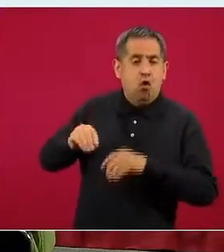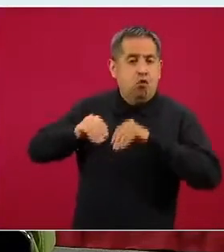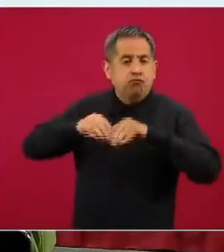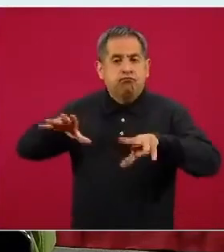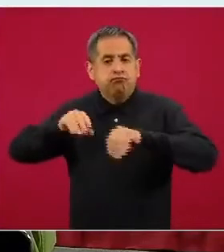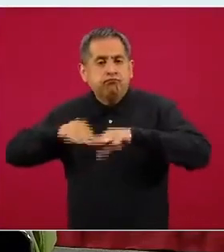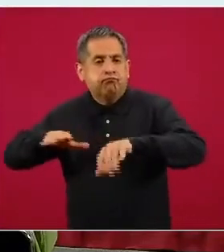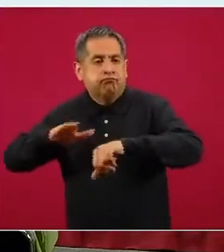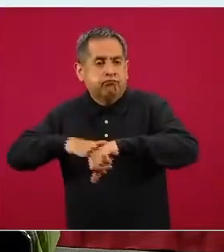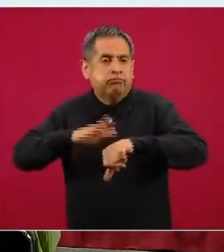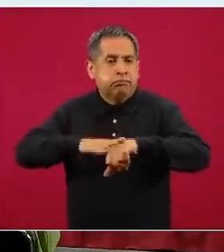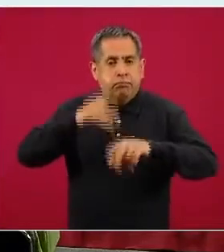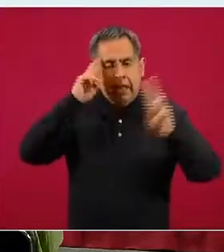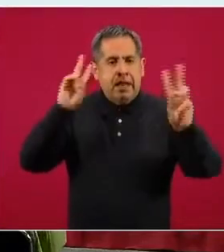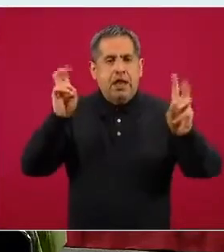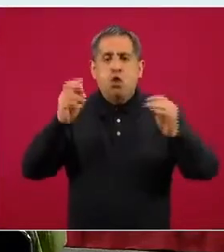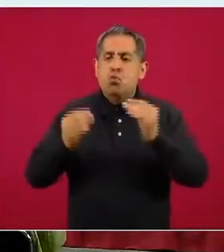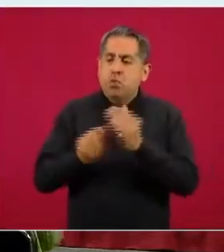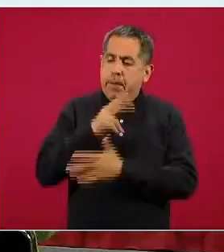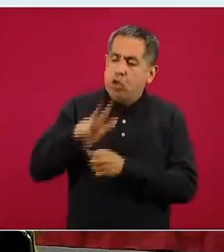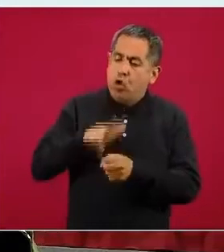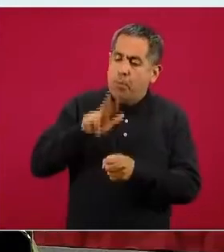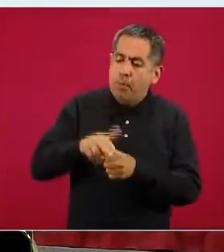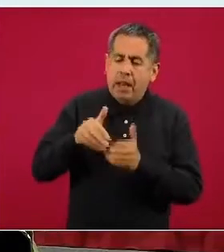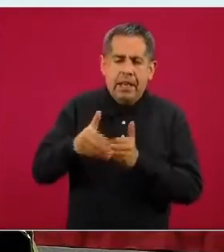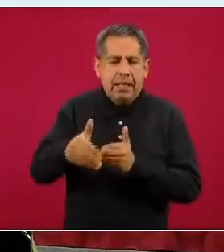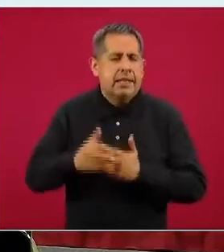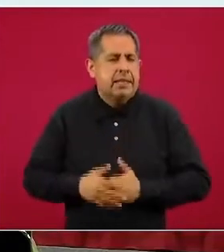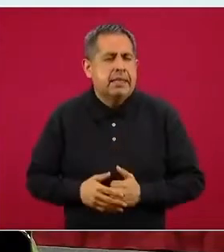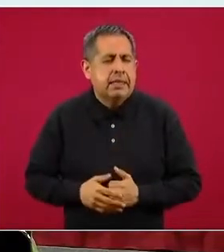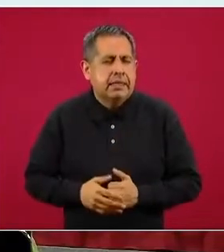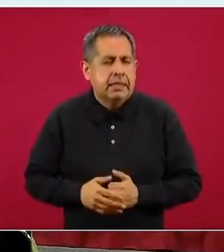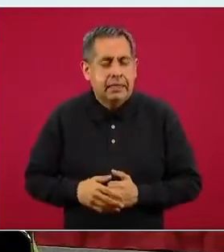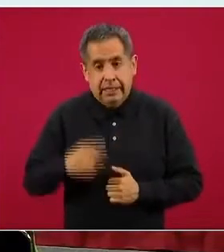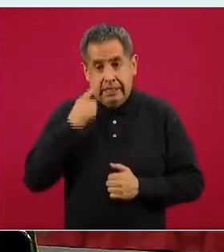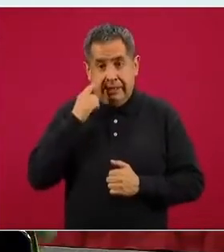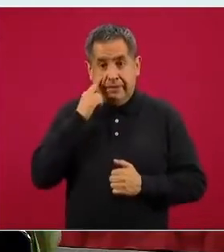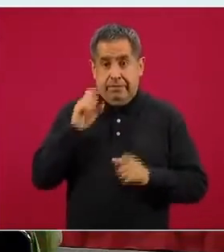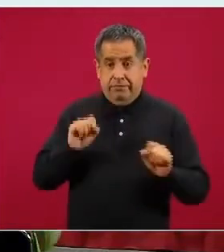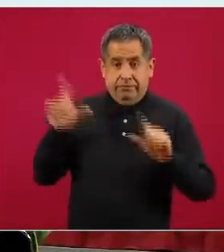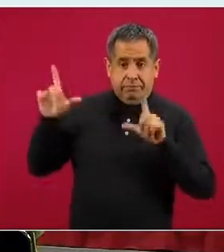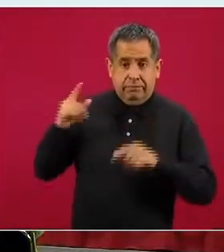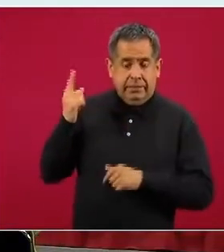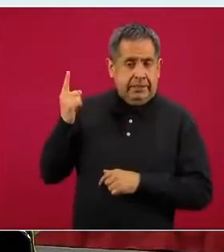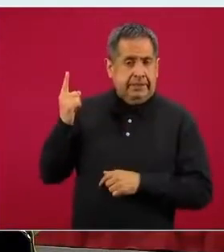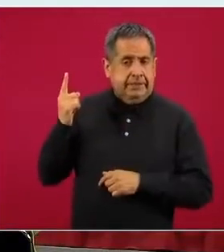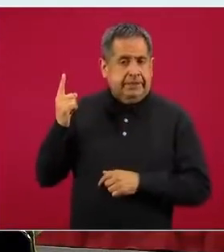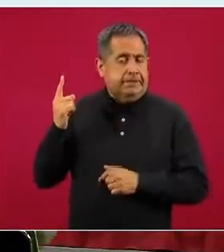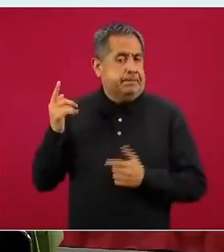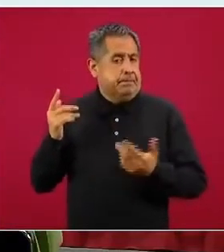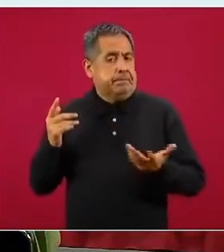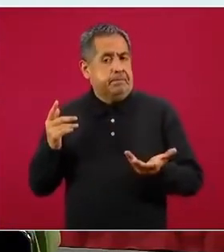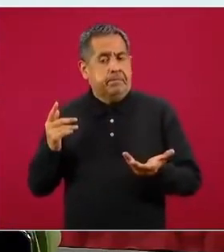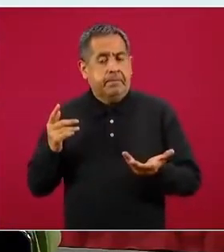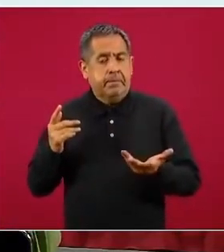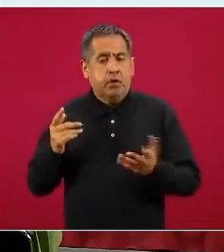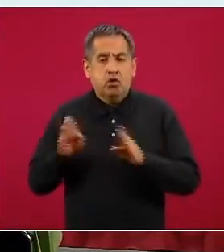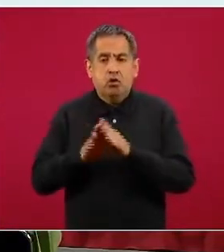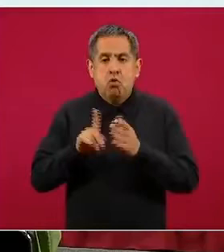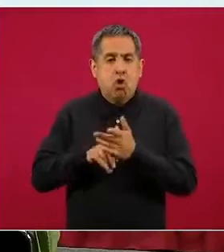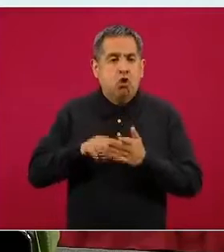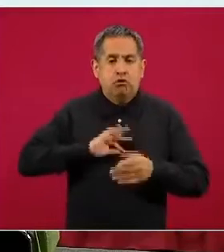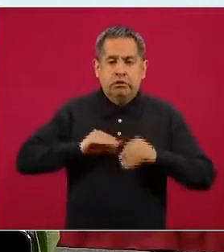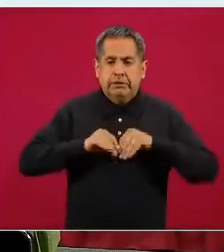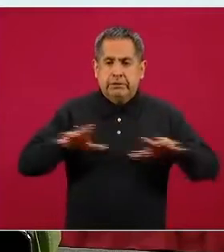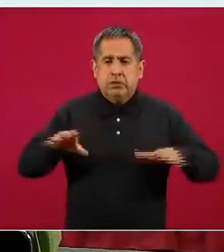nueva normalidad. Si vemos la siguiente diapositiva, aquí vamos a ver precisamente el semáforo de riesgo epidemiológico